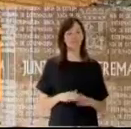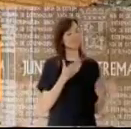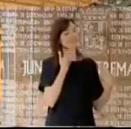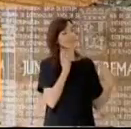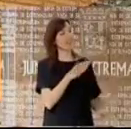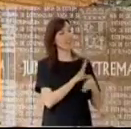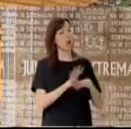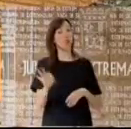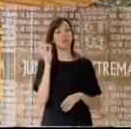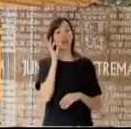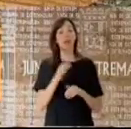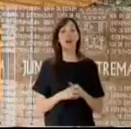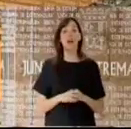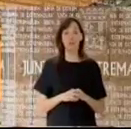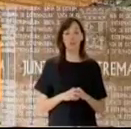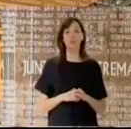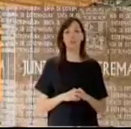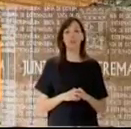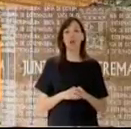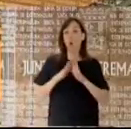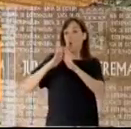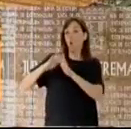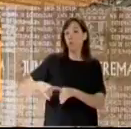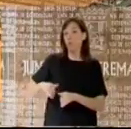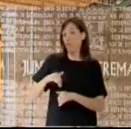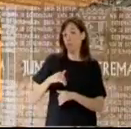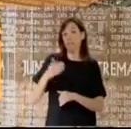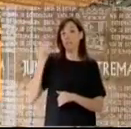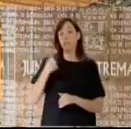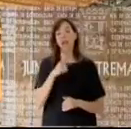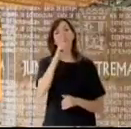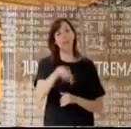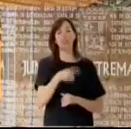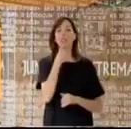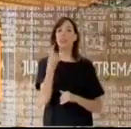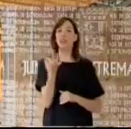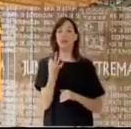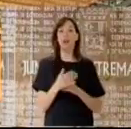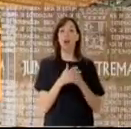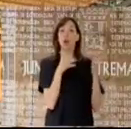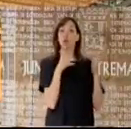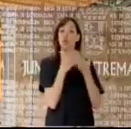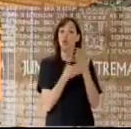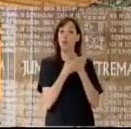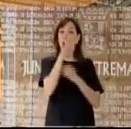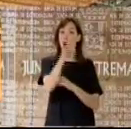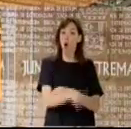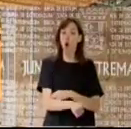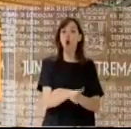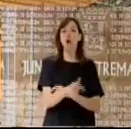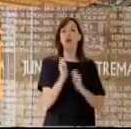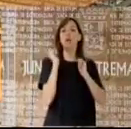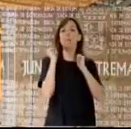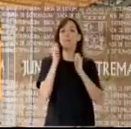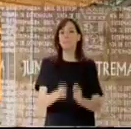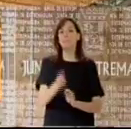consejera. Gracias, consejera. En último lugar, también decirles que el Consejo de Gobierno de hoy declara bien de interés cultural